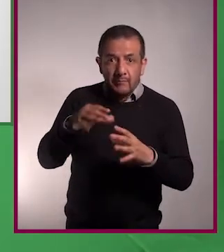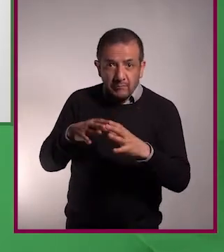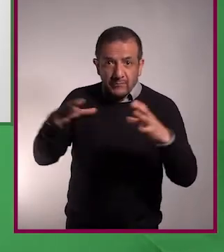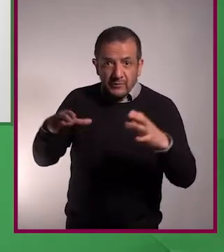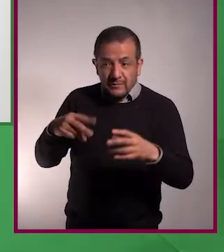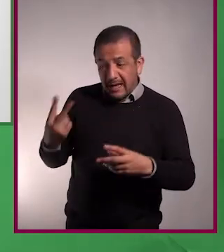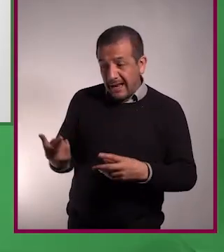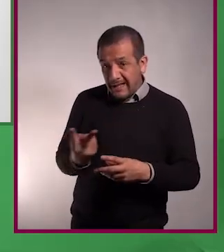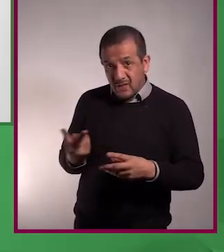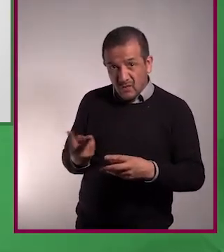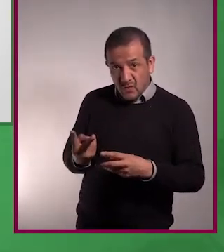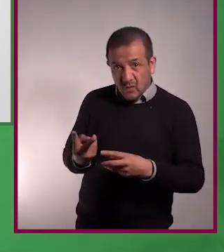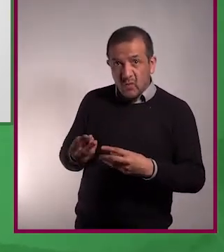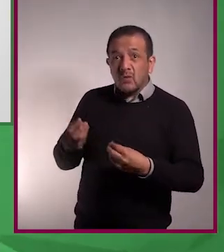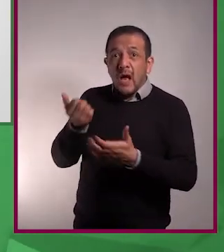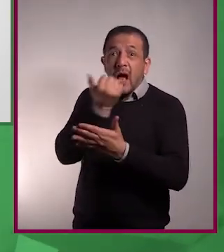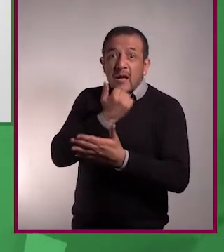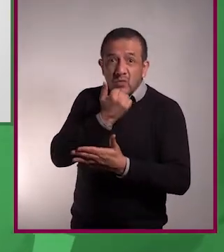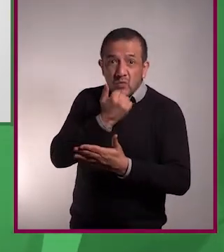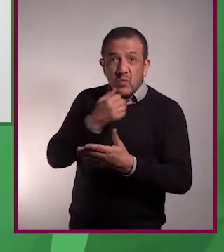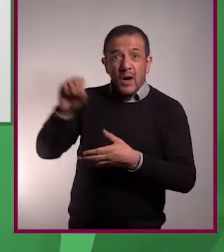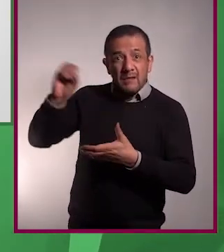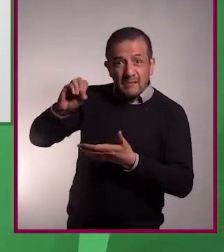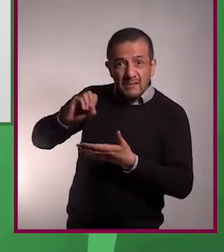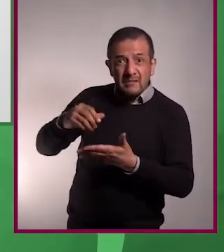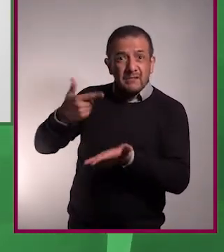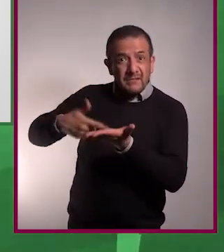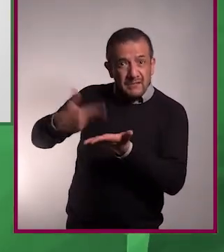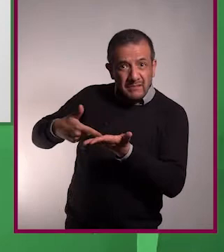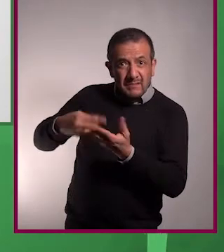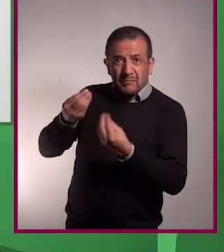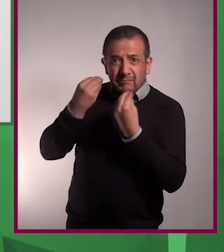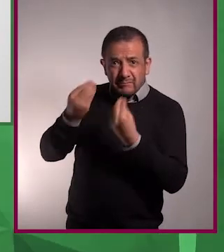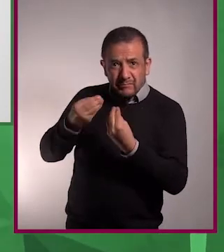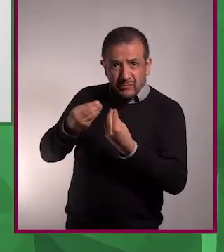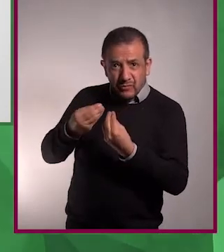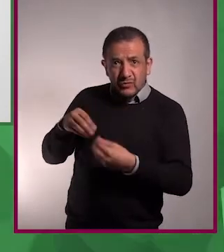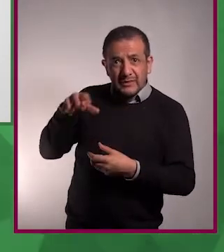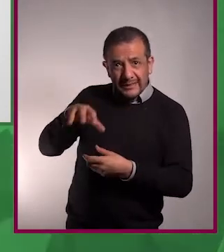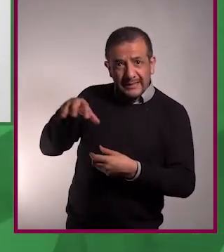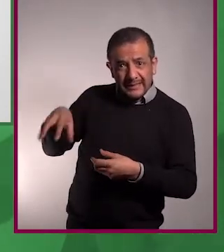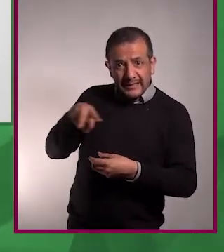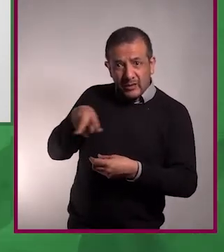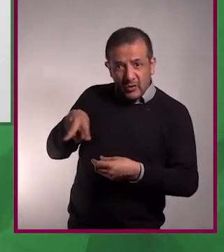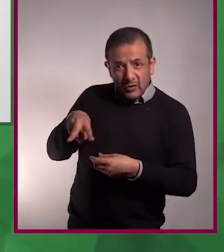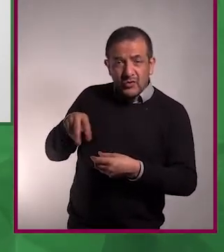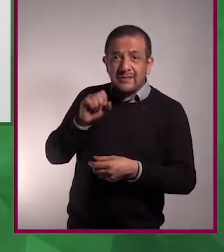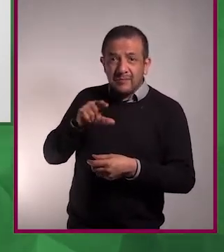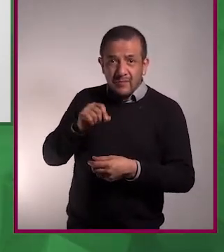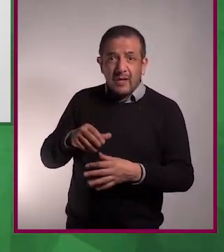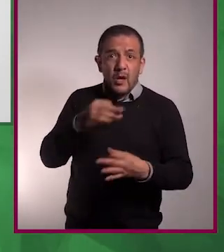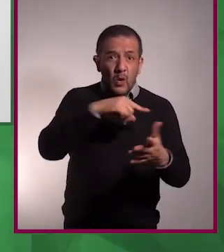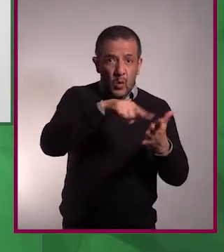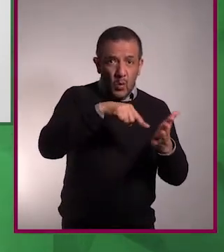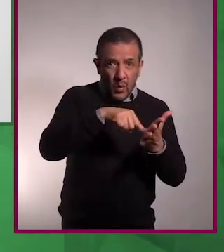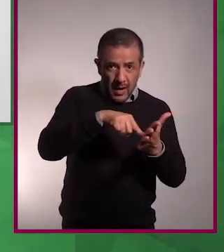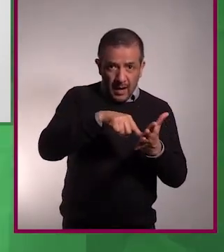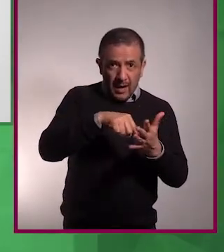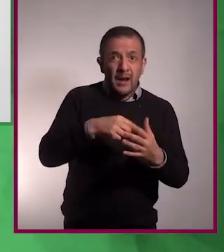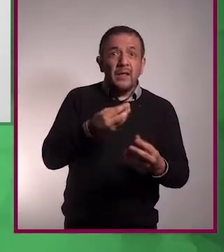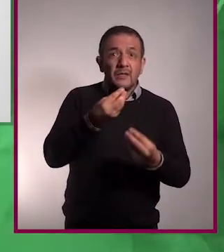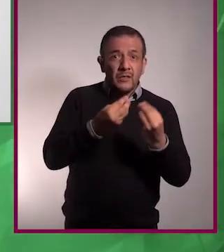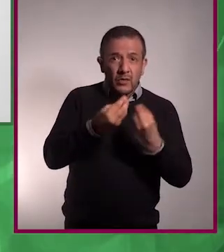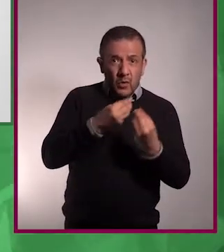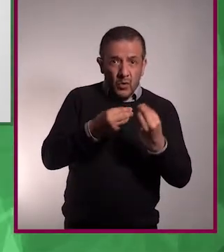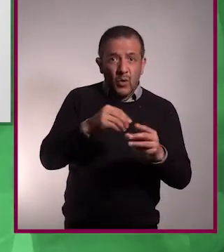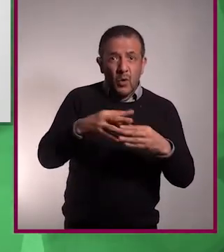40%. Estos productos contienen grandes cantidades de azúcar, sodio y grasas. Los lugares donde compramos los alimentos también han